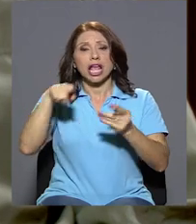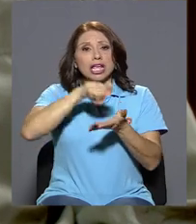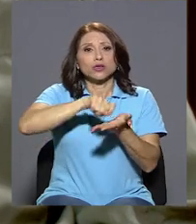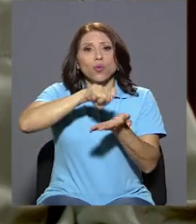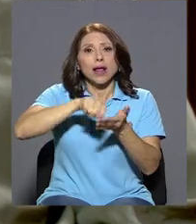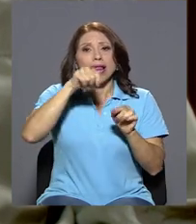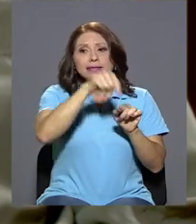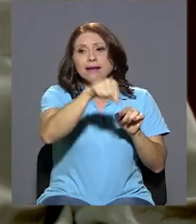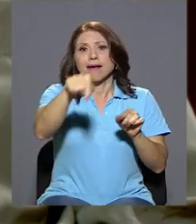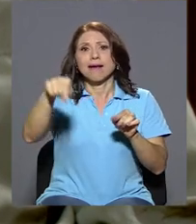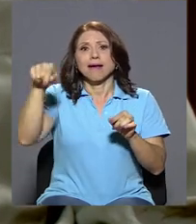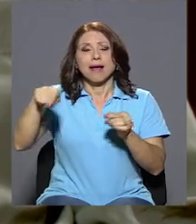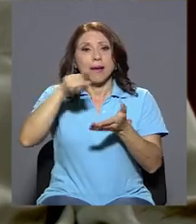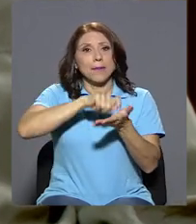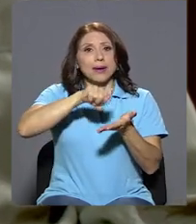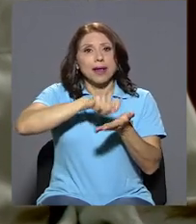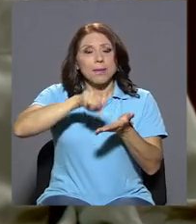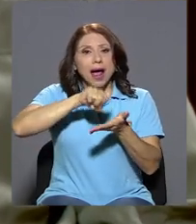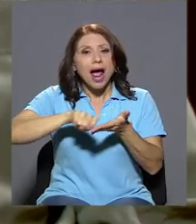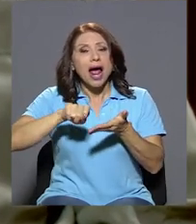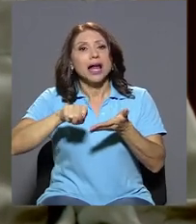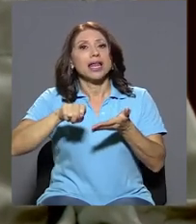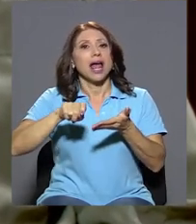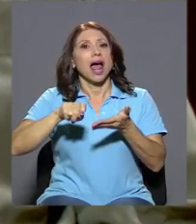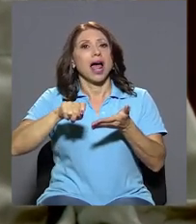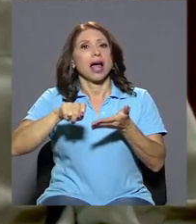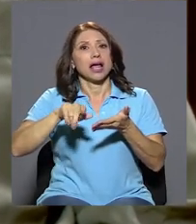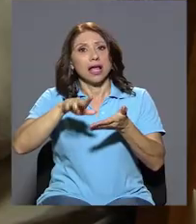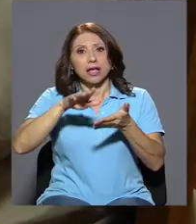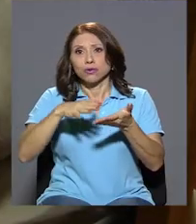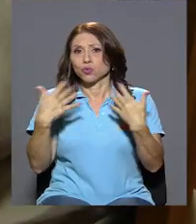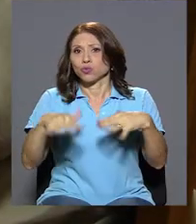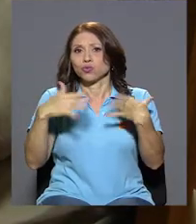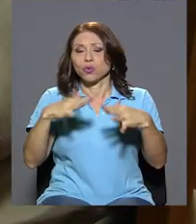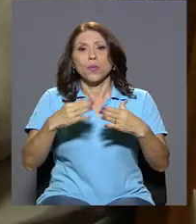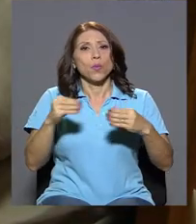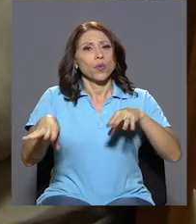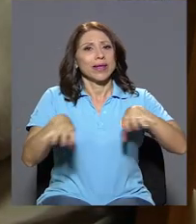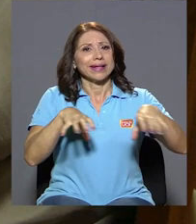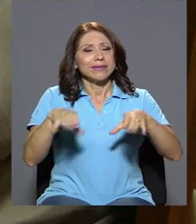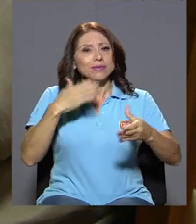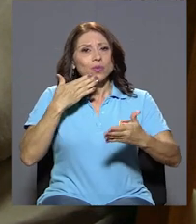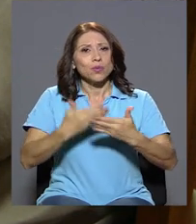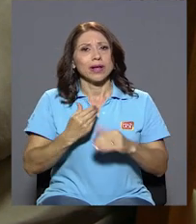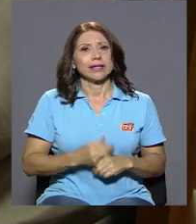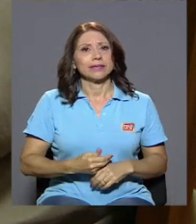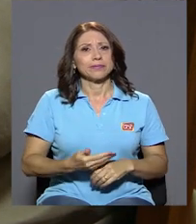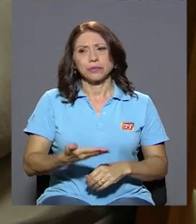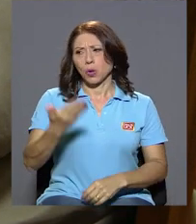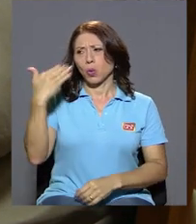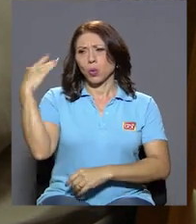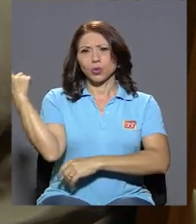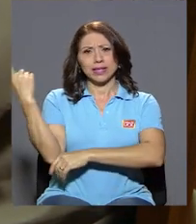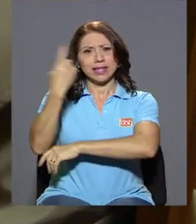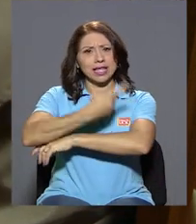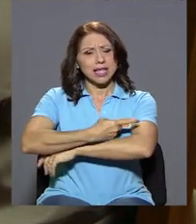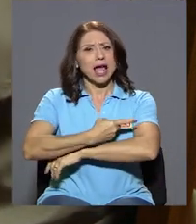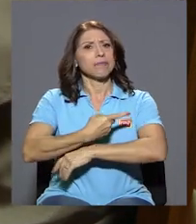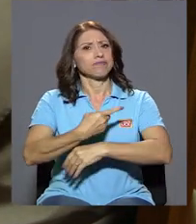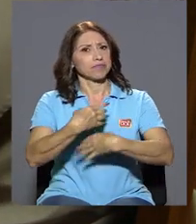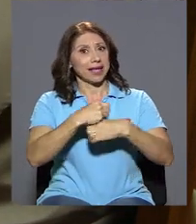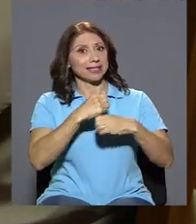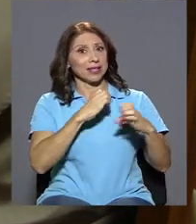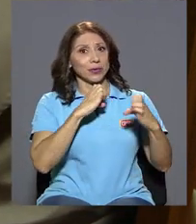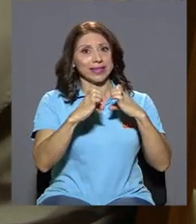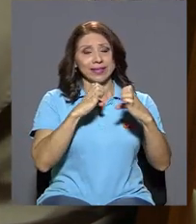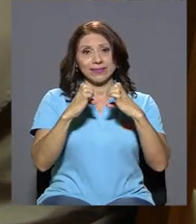escuelas las escuelas de primaria muy activas y muy buenas el otro día haciendo